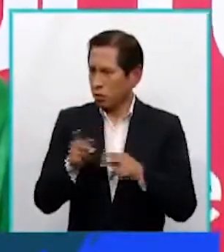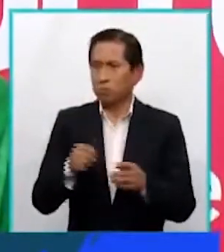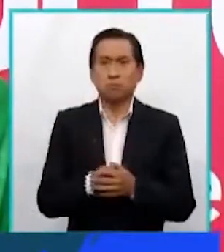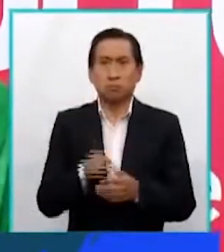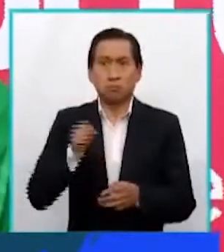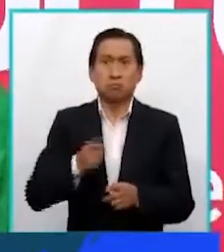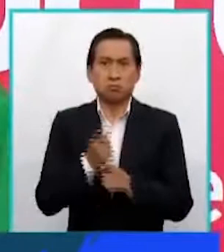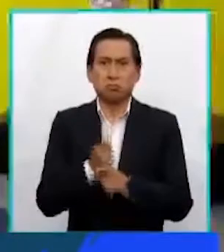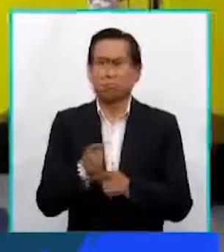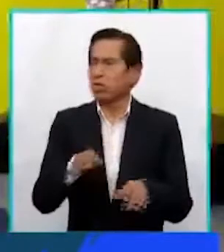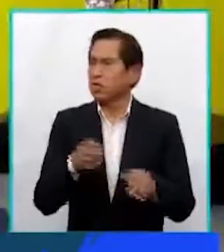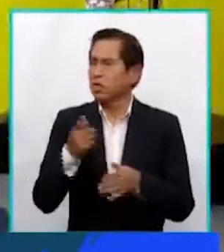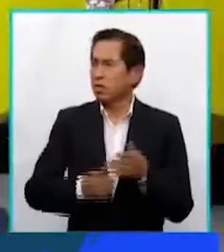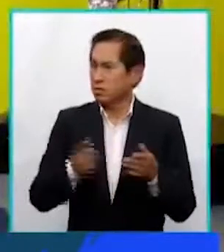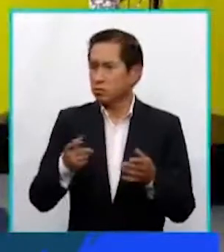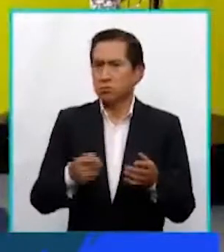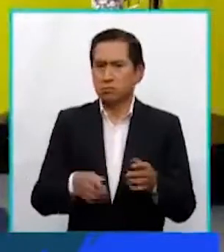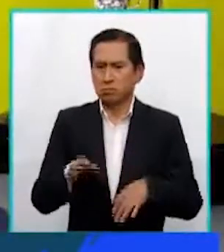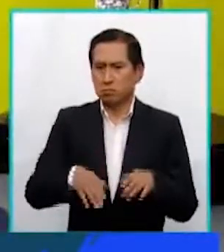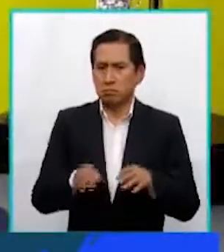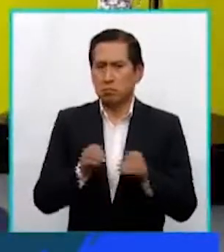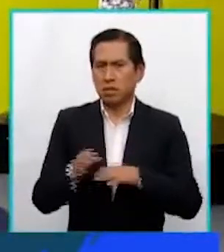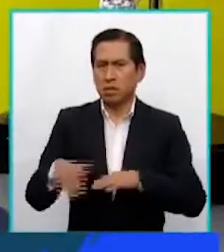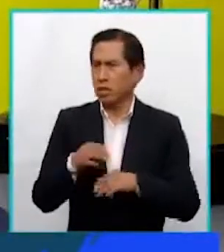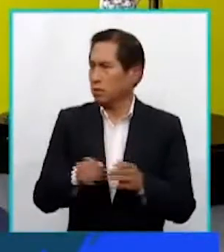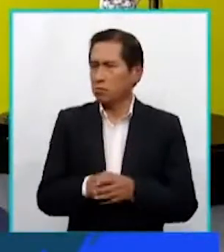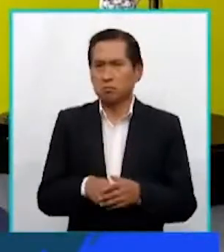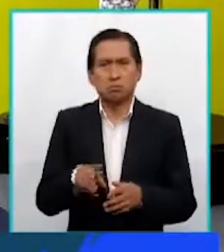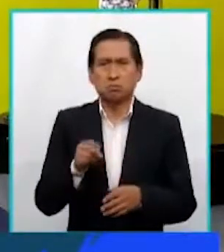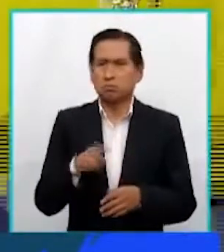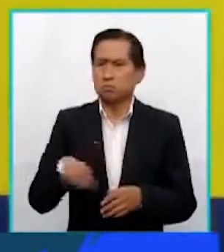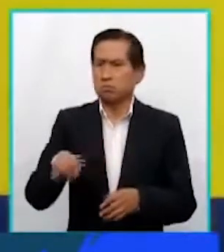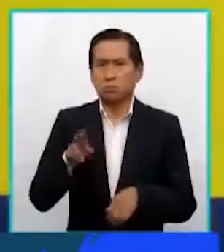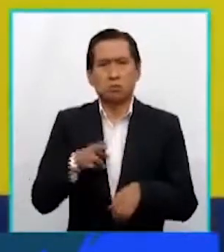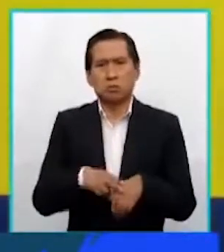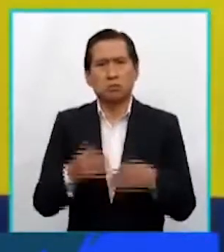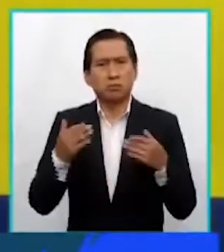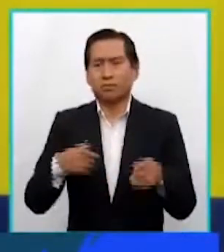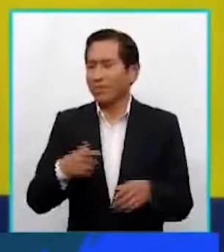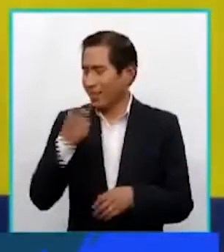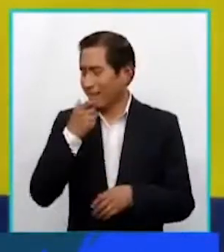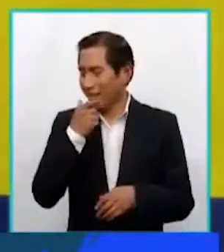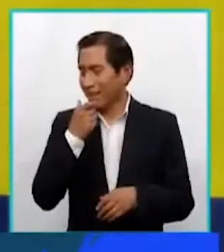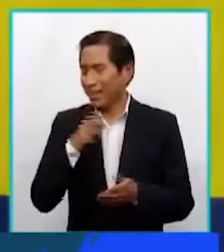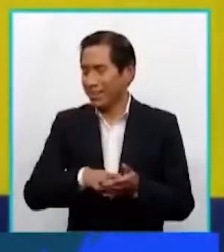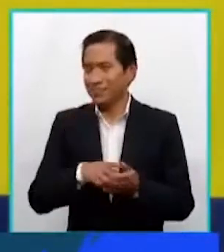Cris? Exacto. ¿Y qué estaba haciendo el Cris? ¿Tocando cajón igual en la calle con sombrero? Ahí vivía.